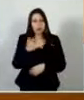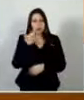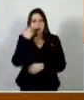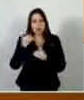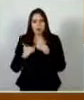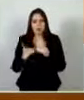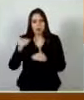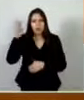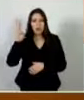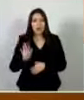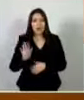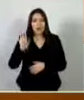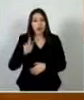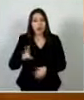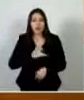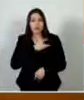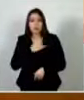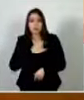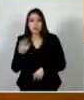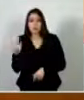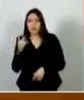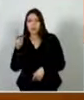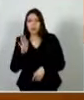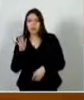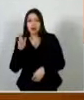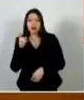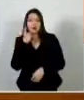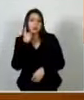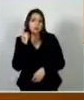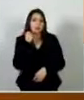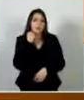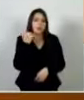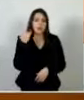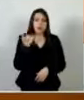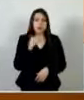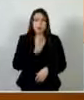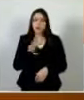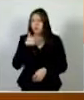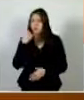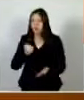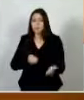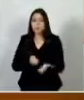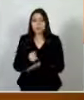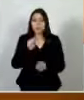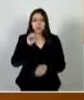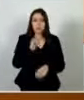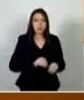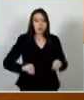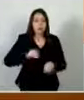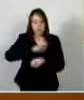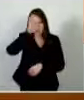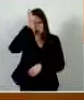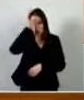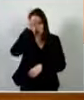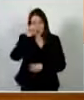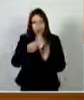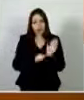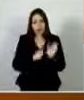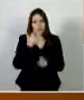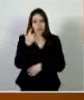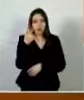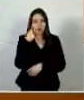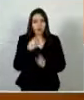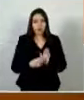jugaron a ser legisladores y simplemente resolvieron declarar la inaplicación del artículo octavo transitorio del